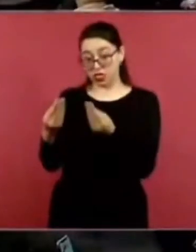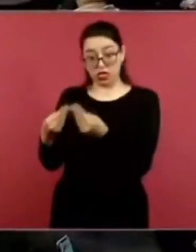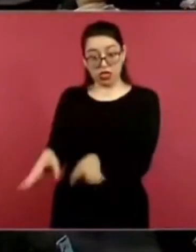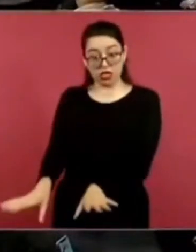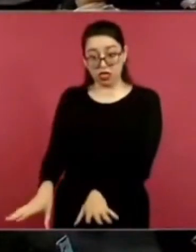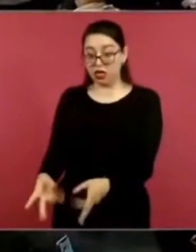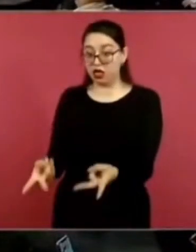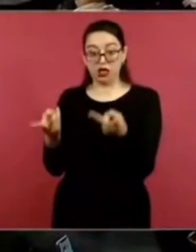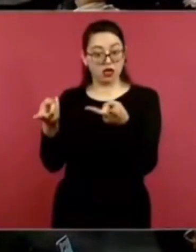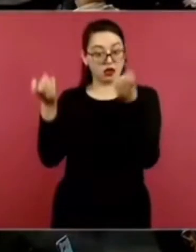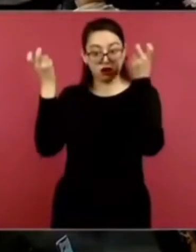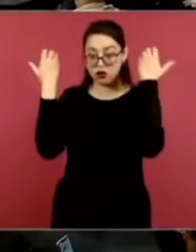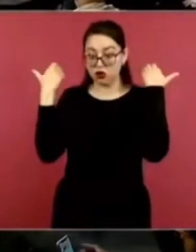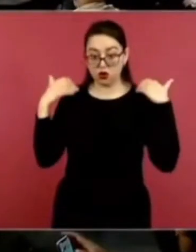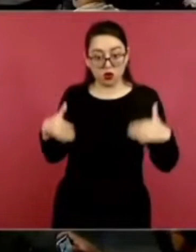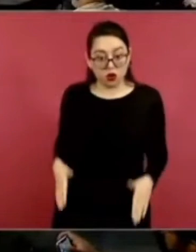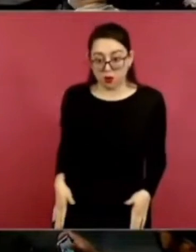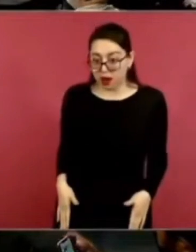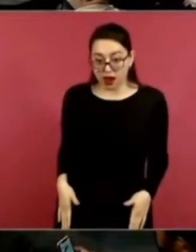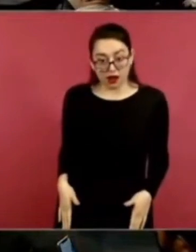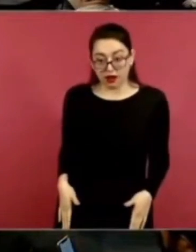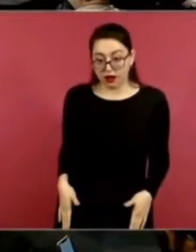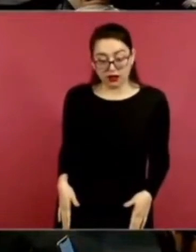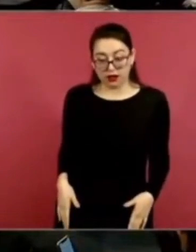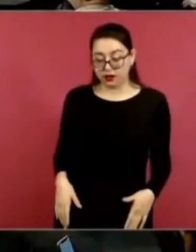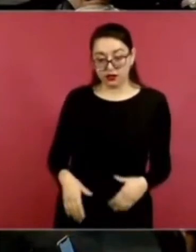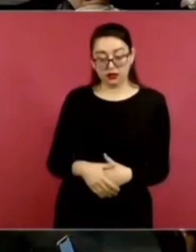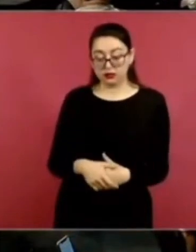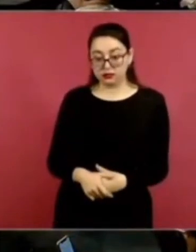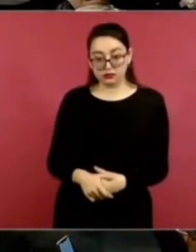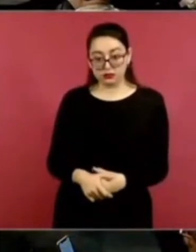es económico, es en especie, más o menos a cuánto?